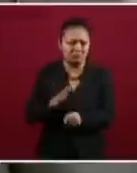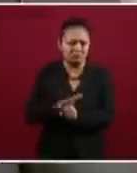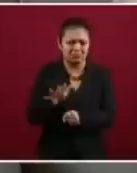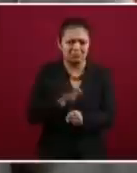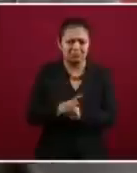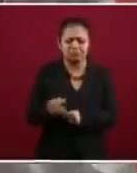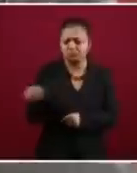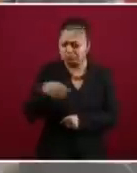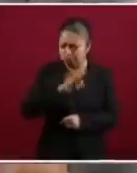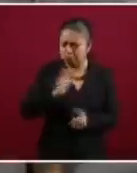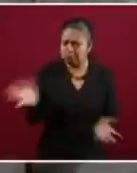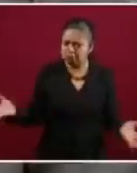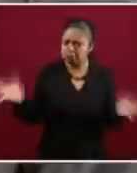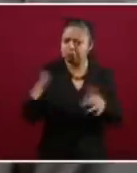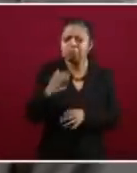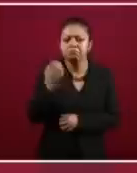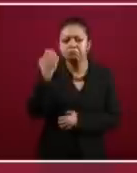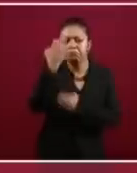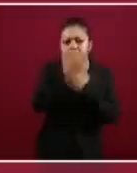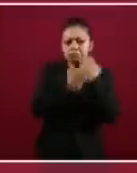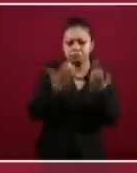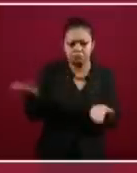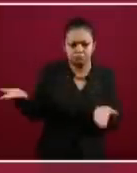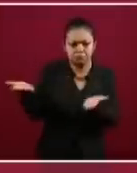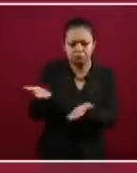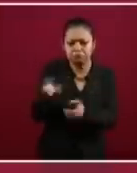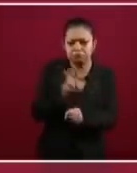a observar,